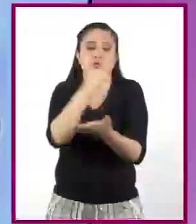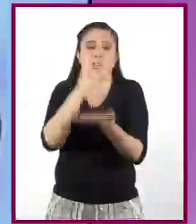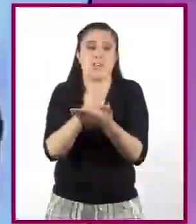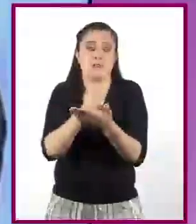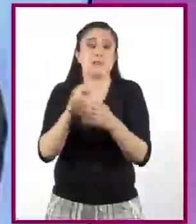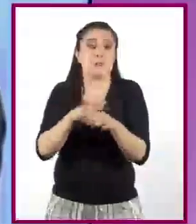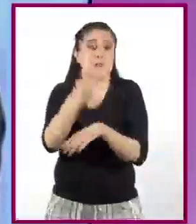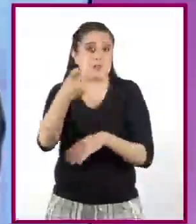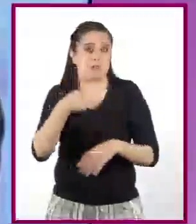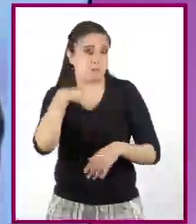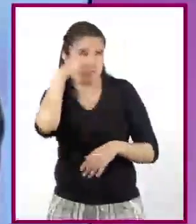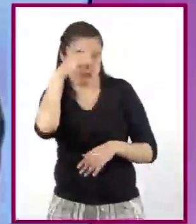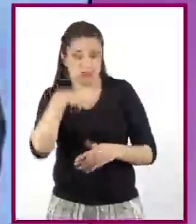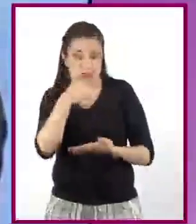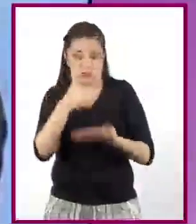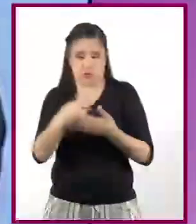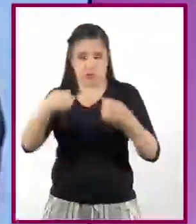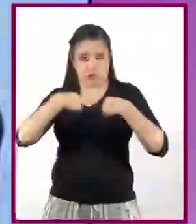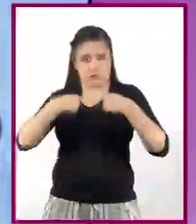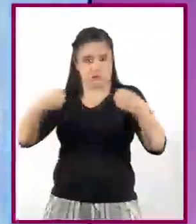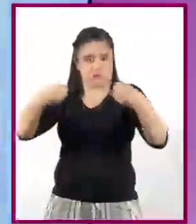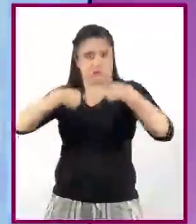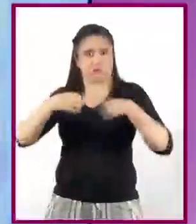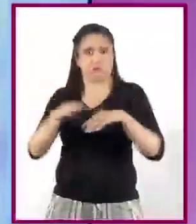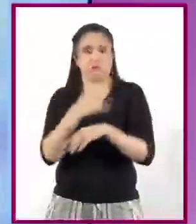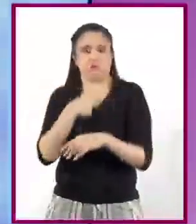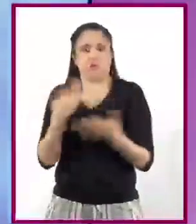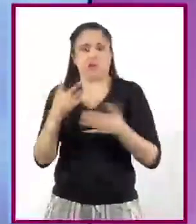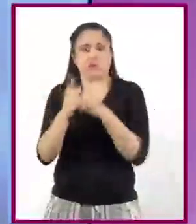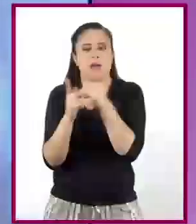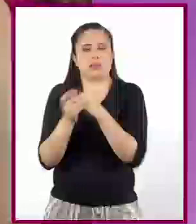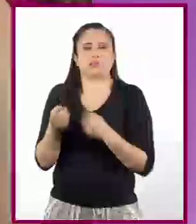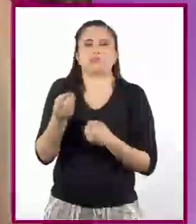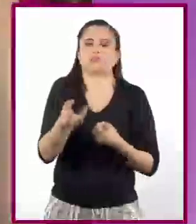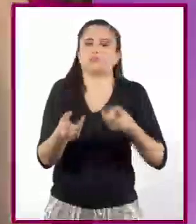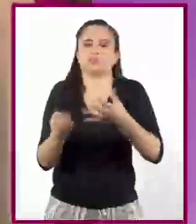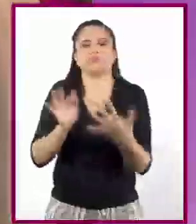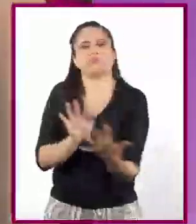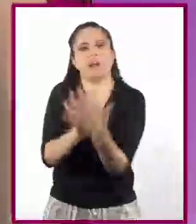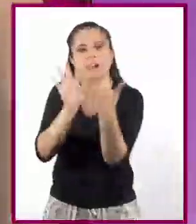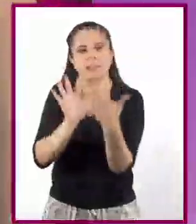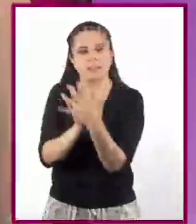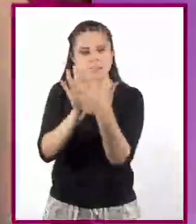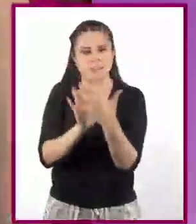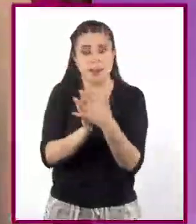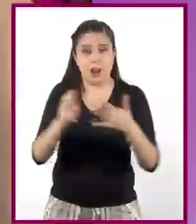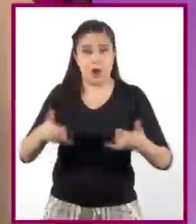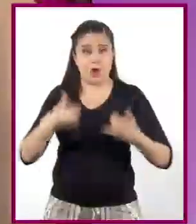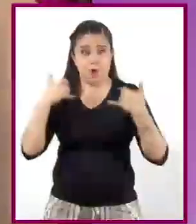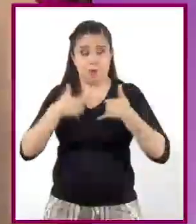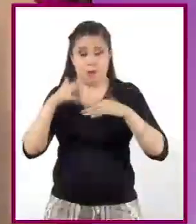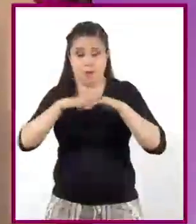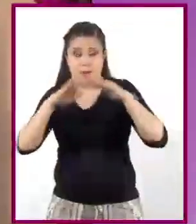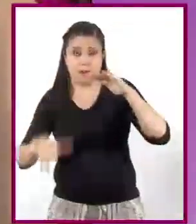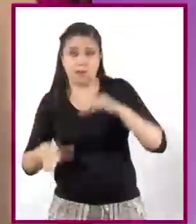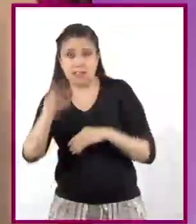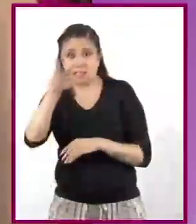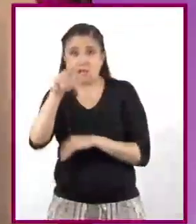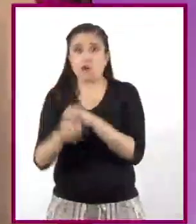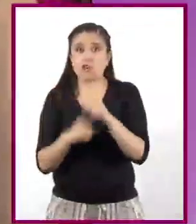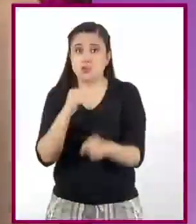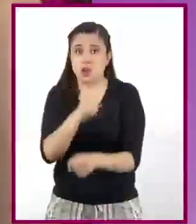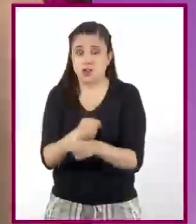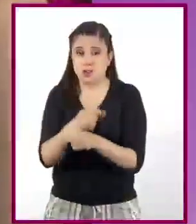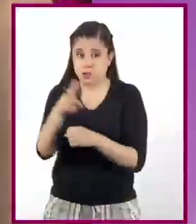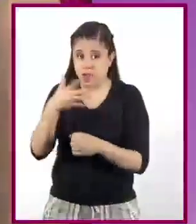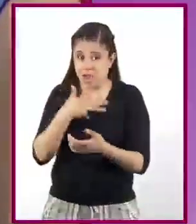tanto, considero como ciudadanos a nosotros, puesto que somos una base fundamental en el país. ¿Los jóvenes menores de 18 años son